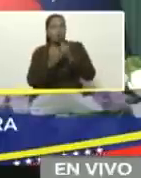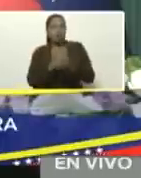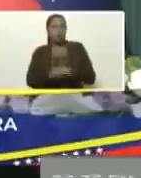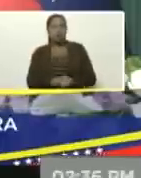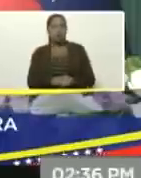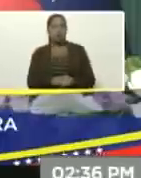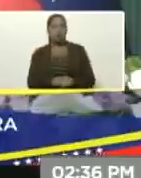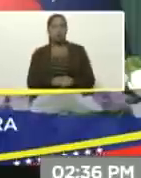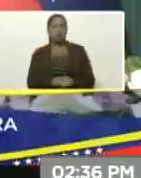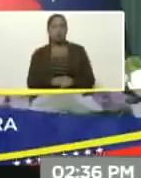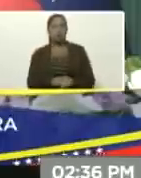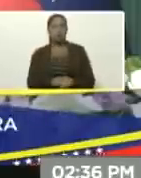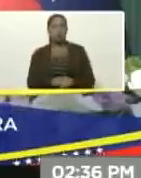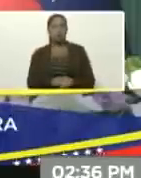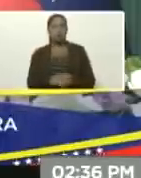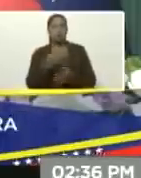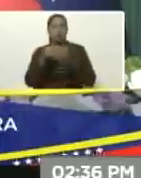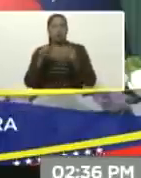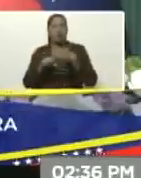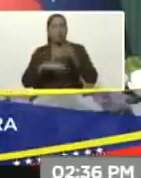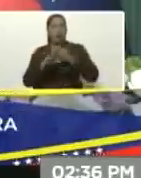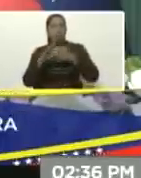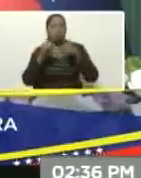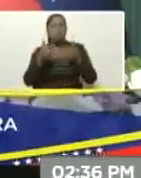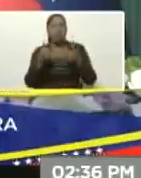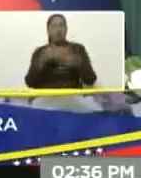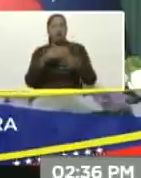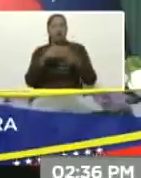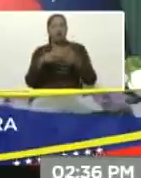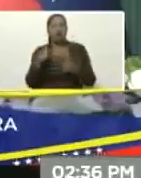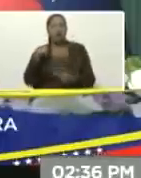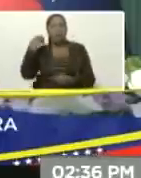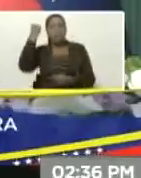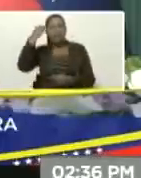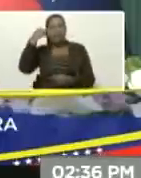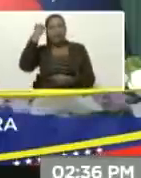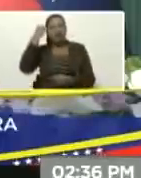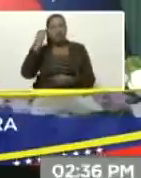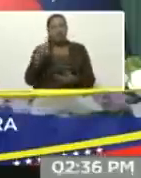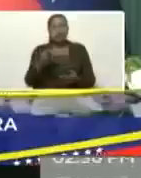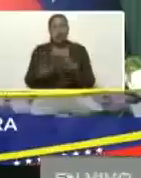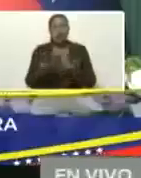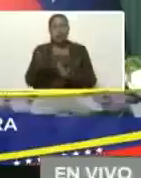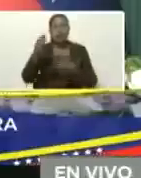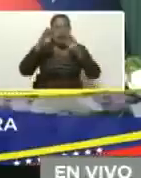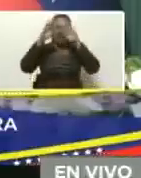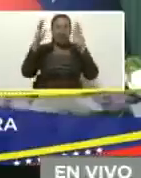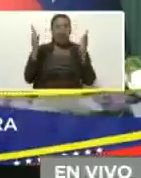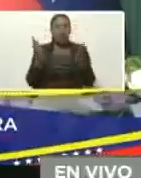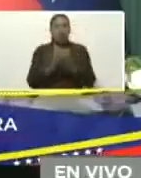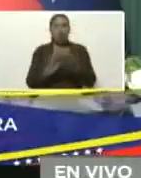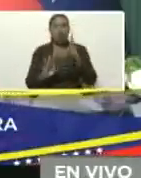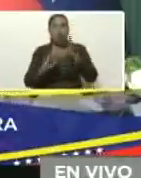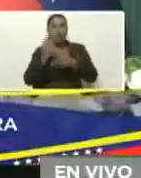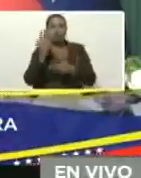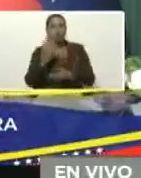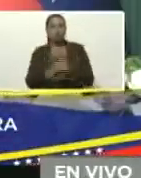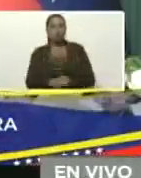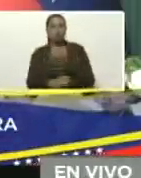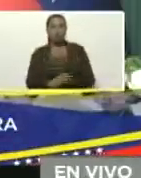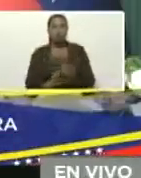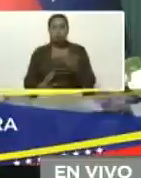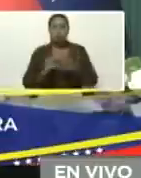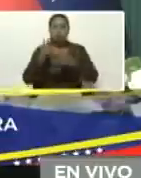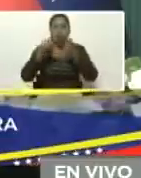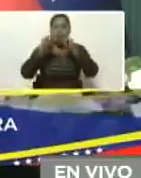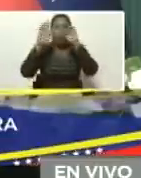Y las cosas van saliendo bien. Así que creo que es muy importante el mundo que va surgiendo. Va surgiendo